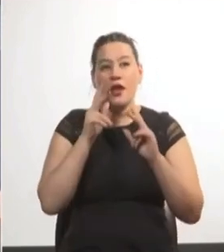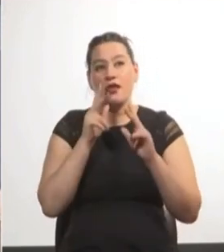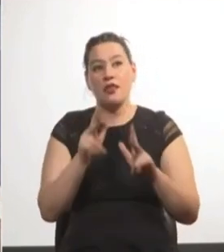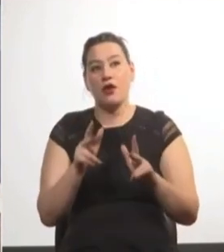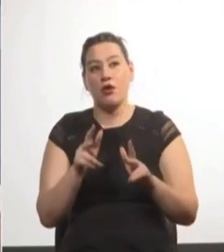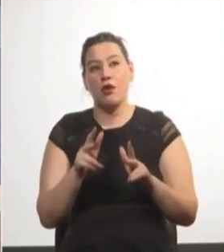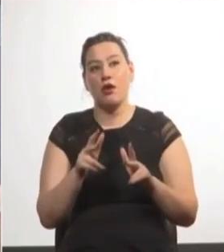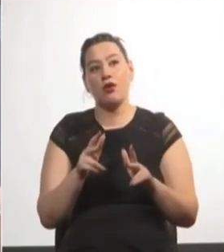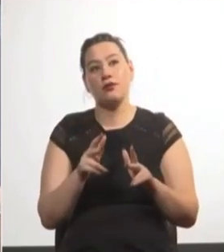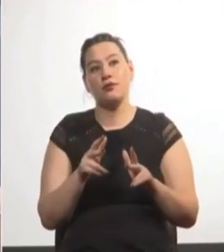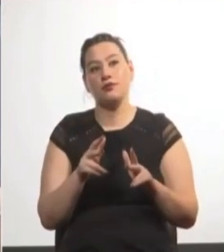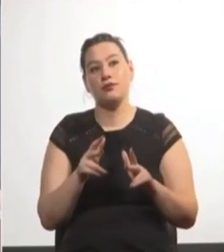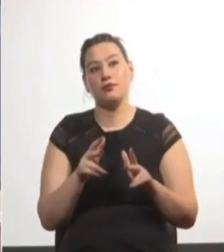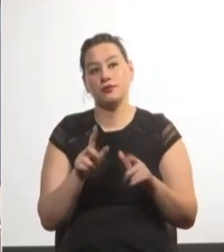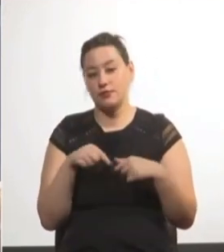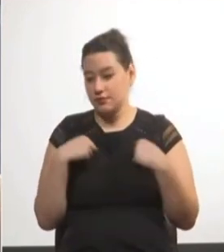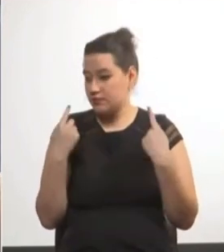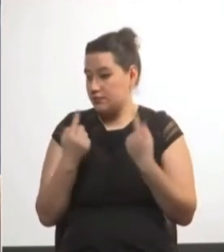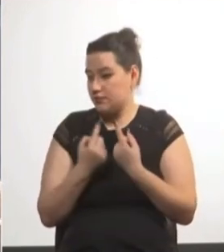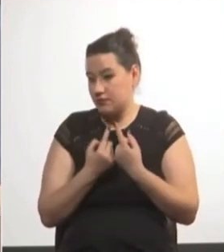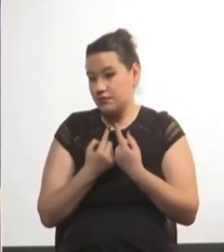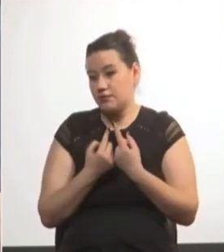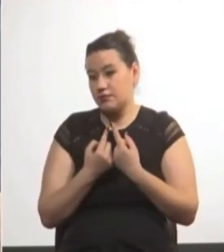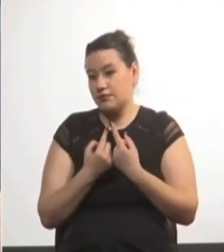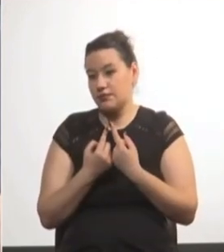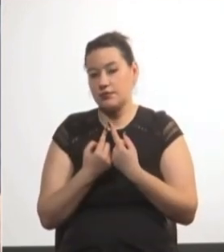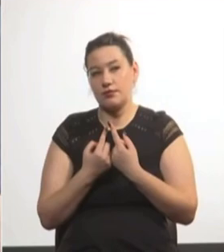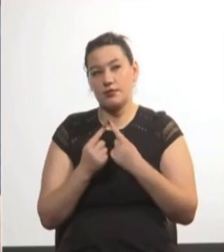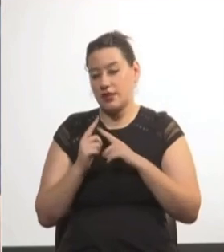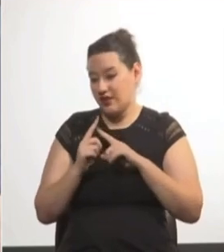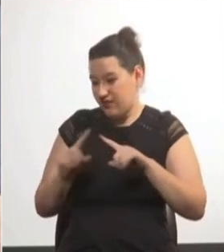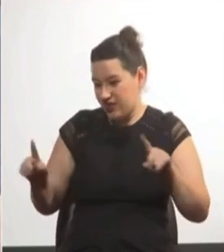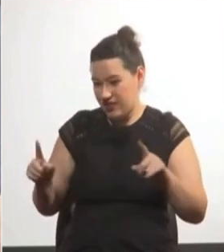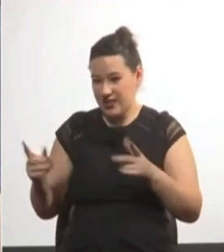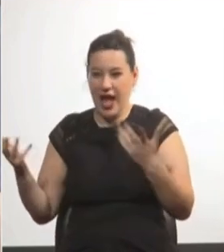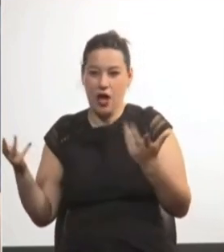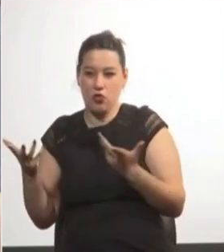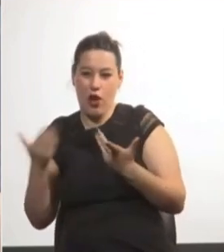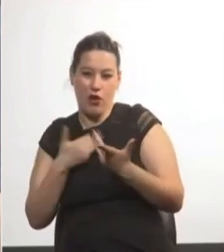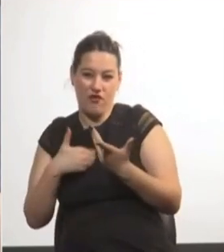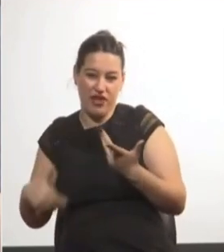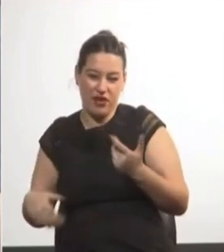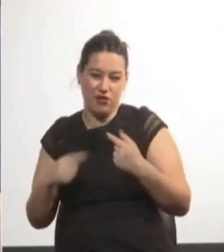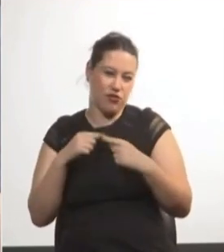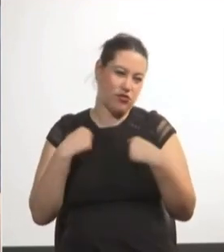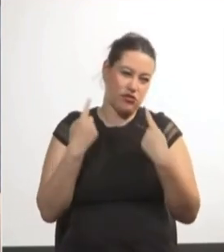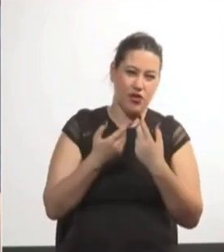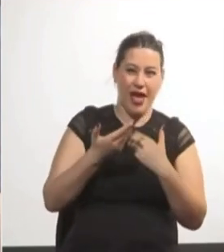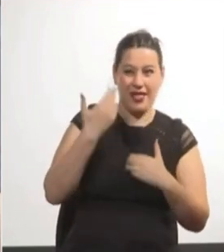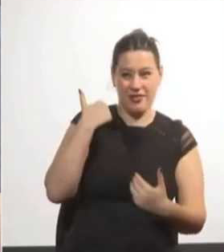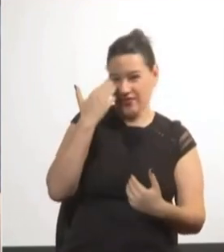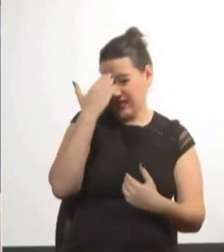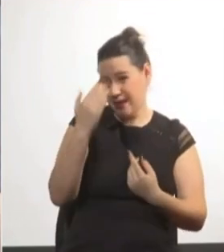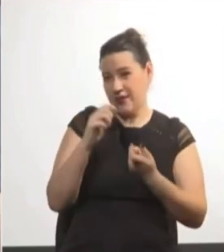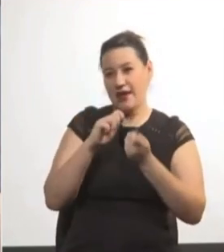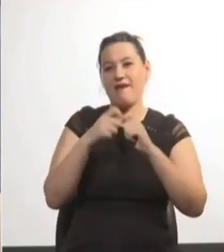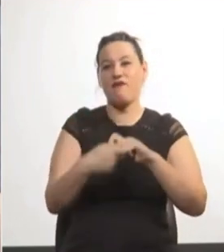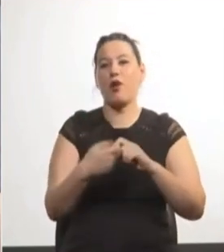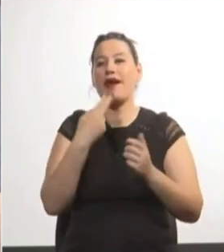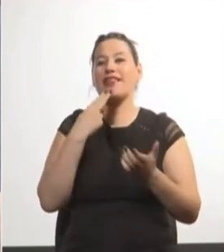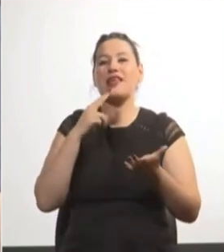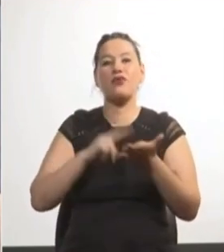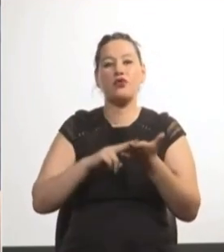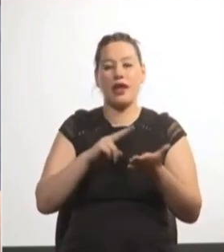ese sentido que nosotros, a diferencia del actual gobierno, que cuando se discutió la reforma